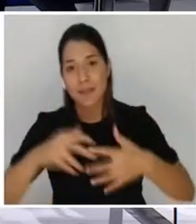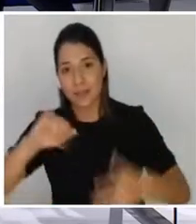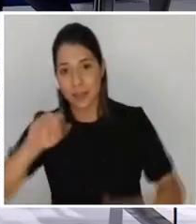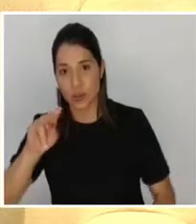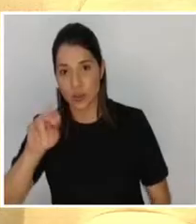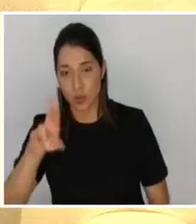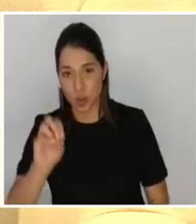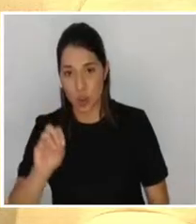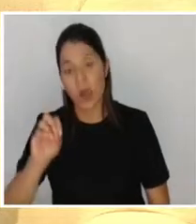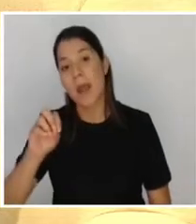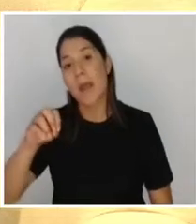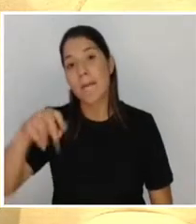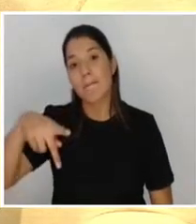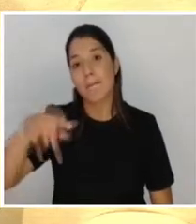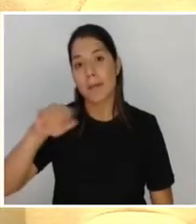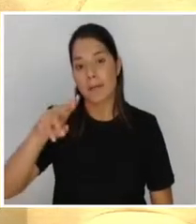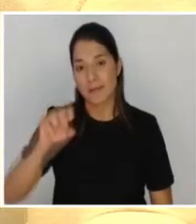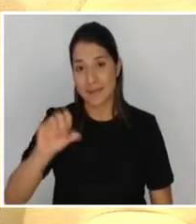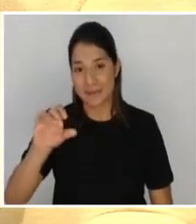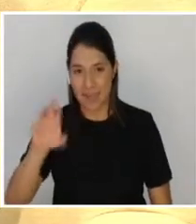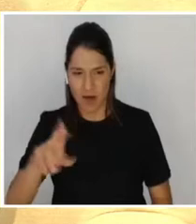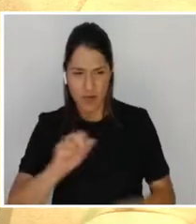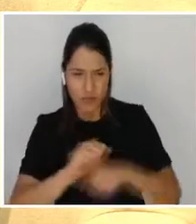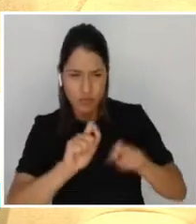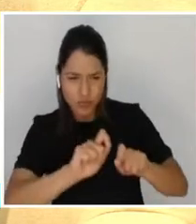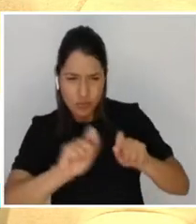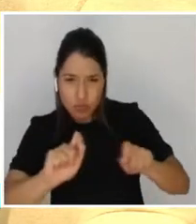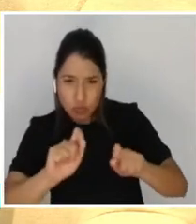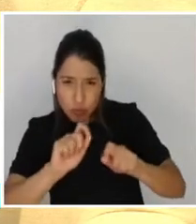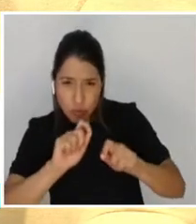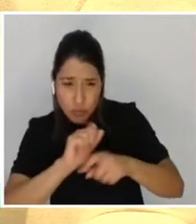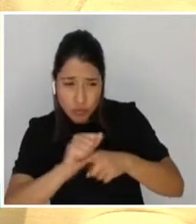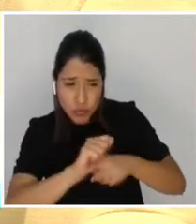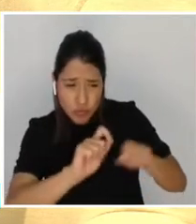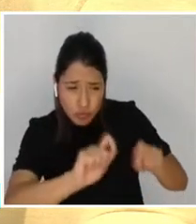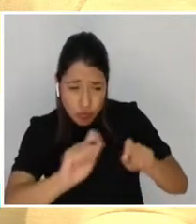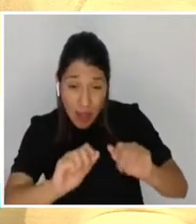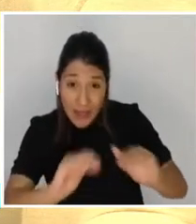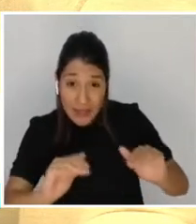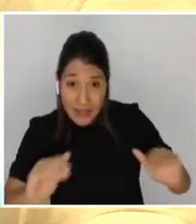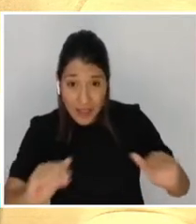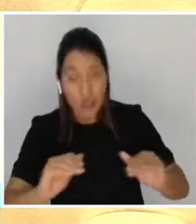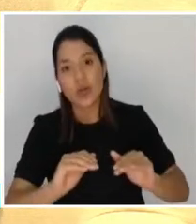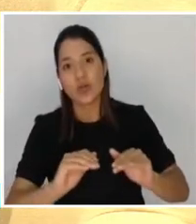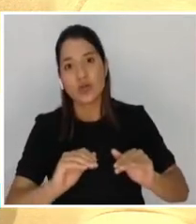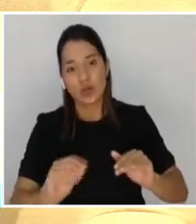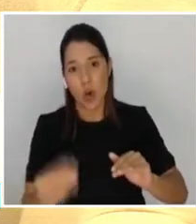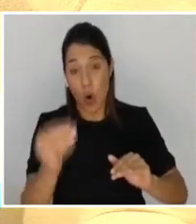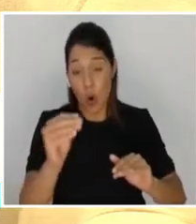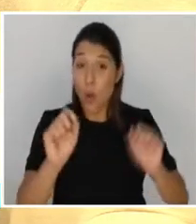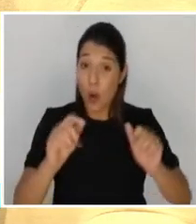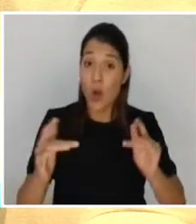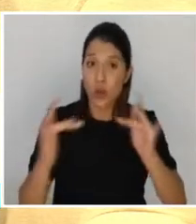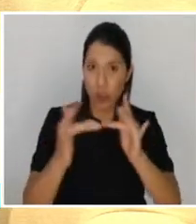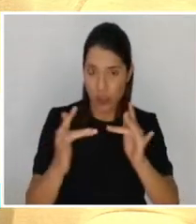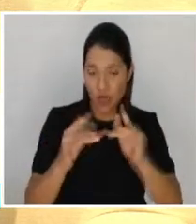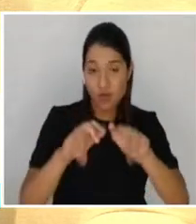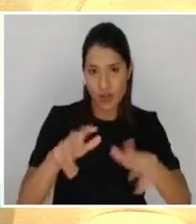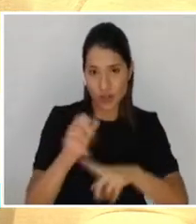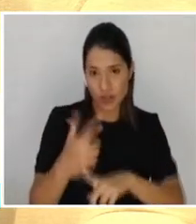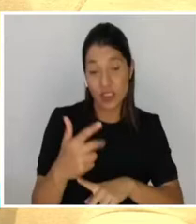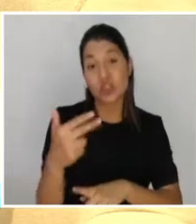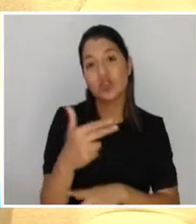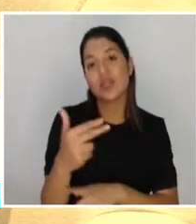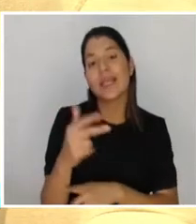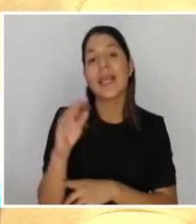jóvenes y sus padres en temas de emprendimiento. Me pueden contactar por mis redes sociales, tanto como Chunchiticos Lucy y Junior